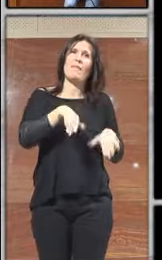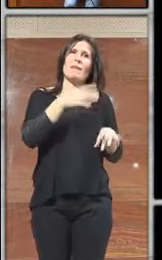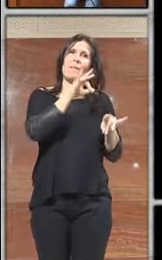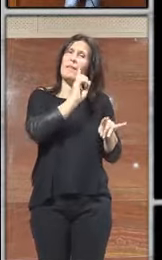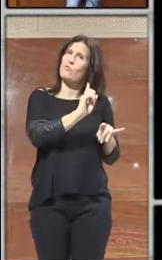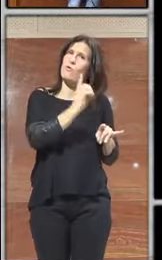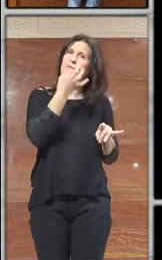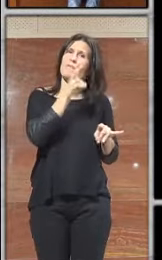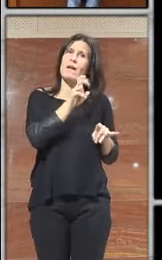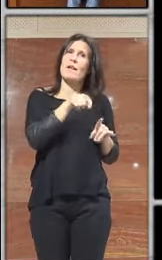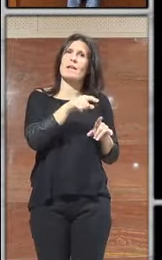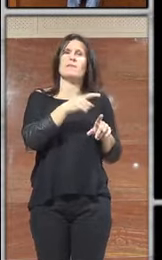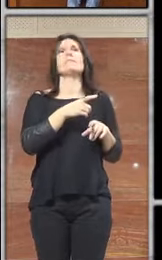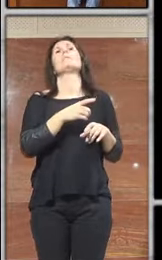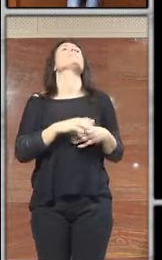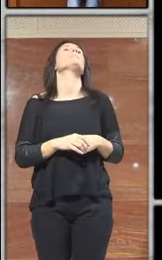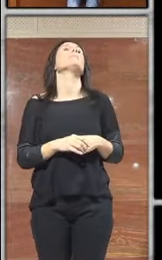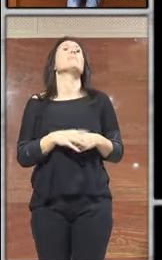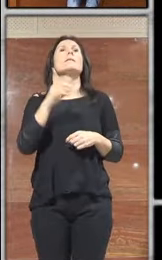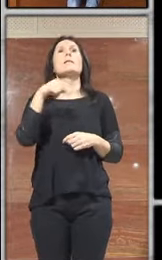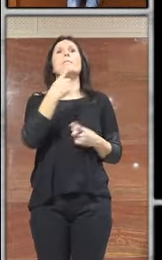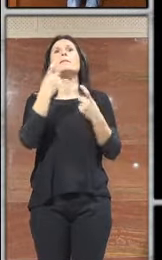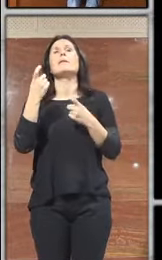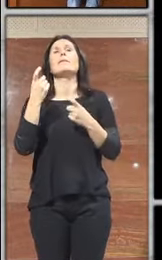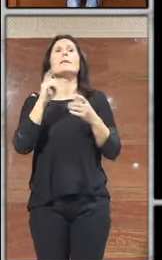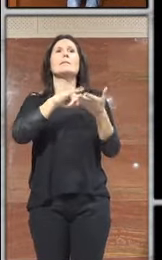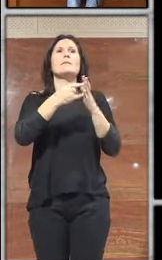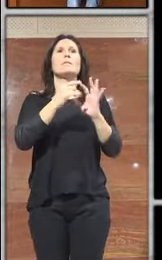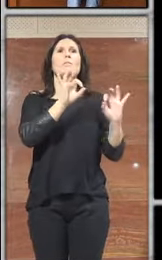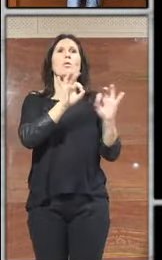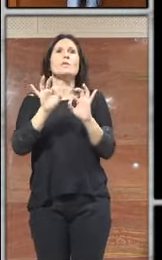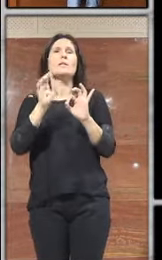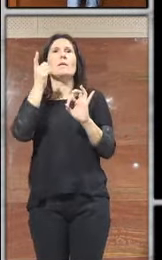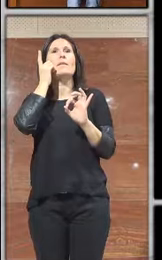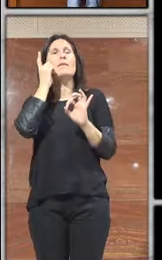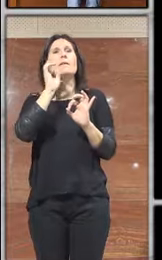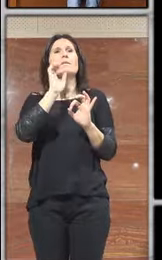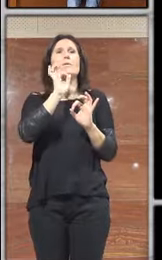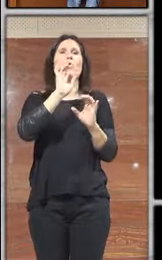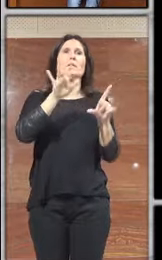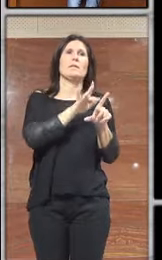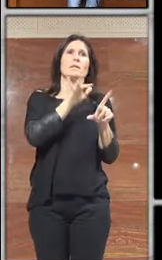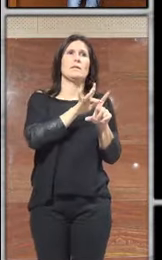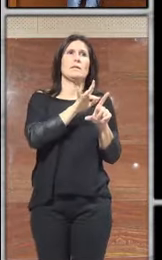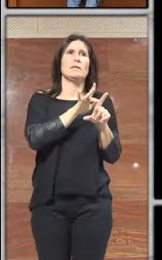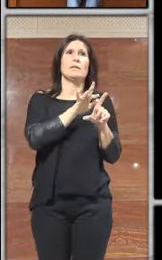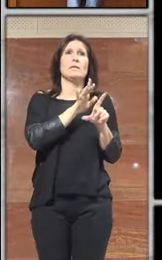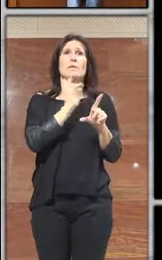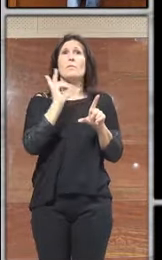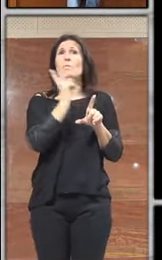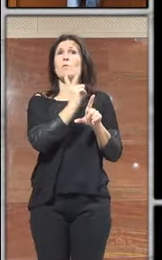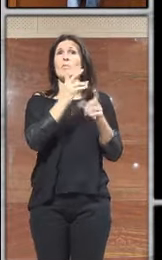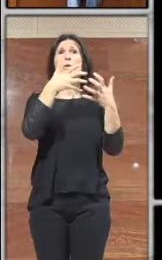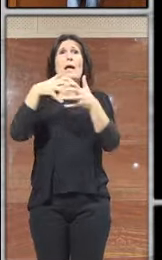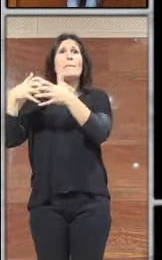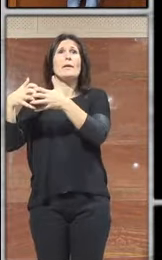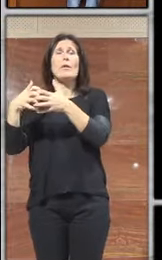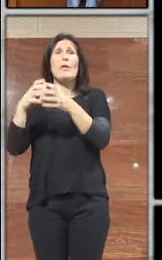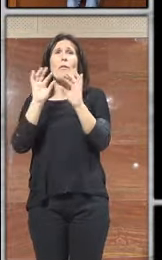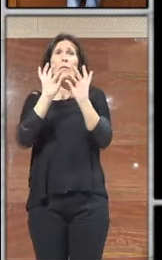Bien, y también tenemos necesidad de sistemas de posicionamiento para el móvil y las tabletas, porque como son cacharritos tan